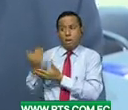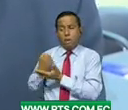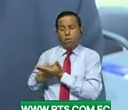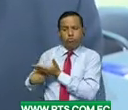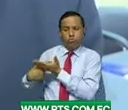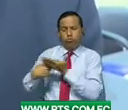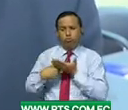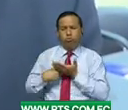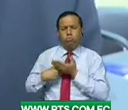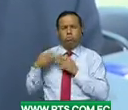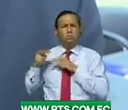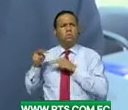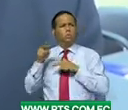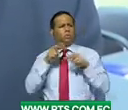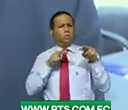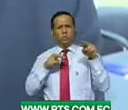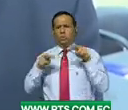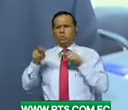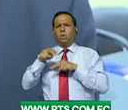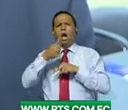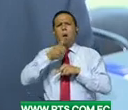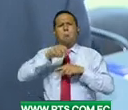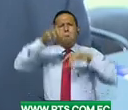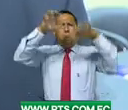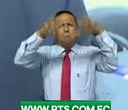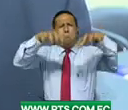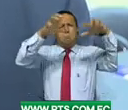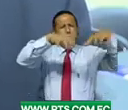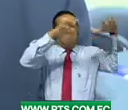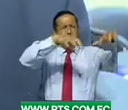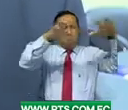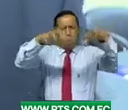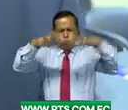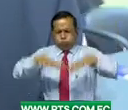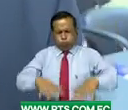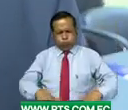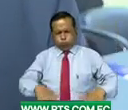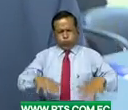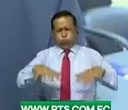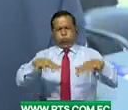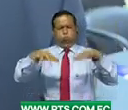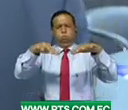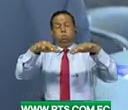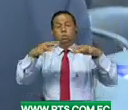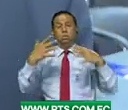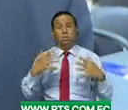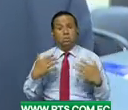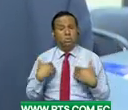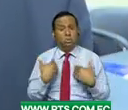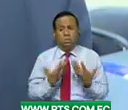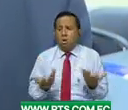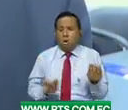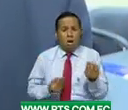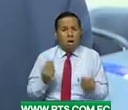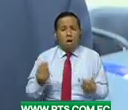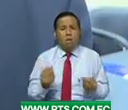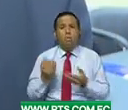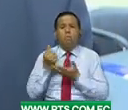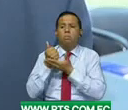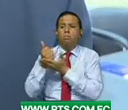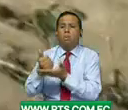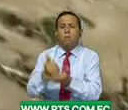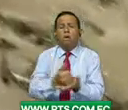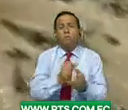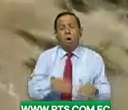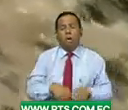el invierno está sobrepasando todas nuestras capacidades de reacción y para poder mantener expedita las vías de la